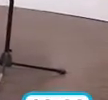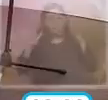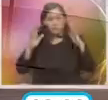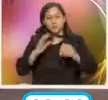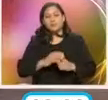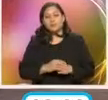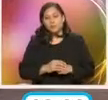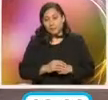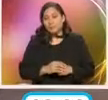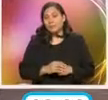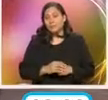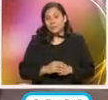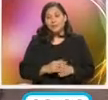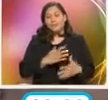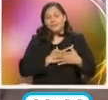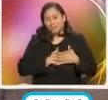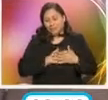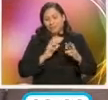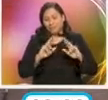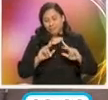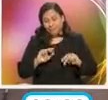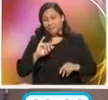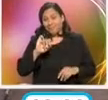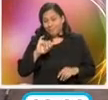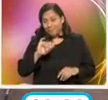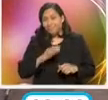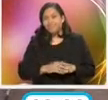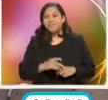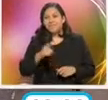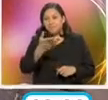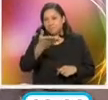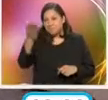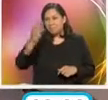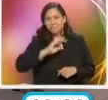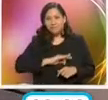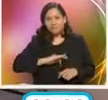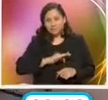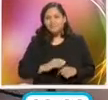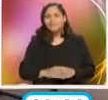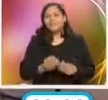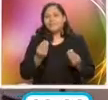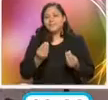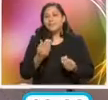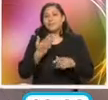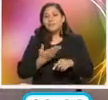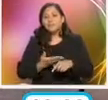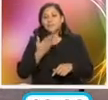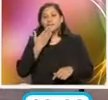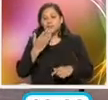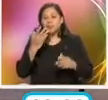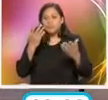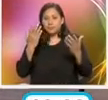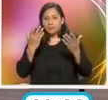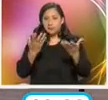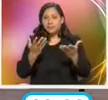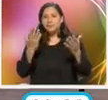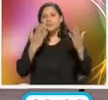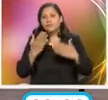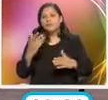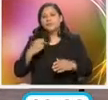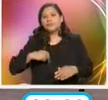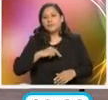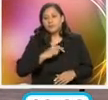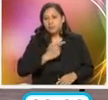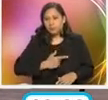No, pues si era de desamor. Que seas muy feliz. Muy bien, chicos. Oye, les deseamos mucho éxito. Nos